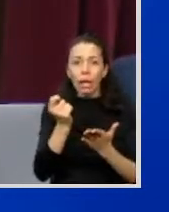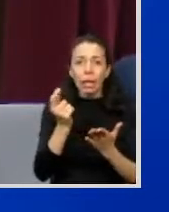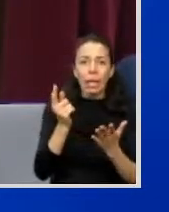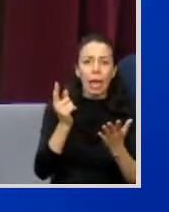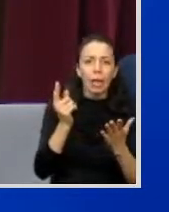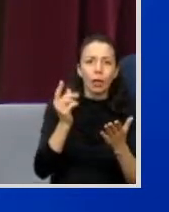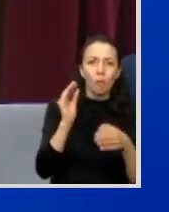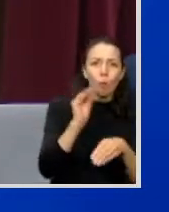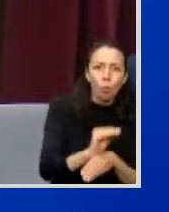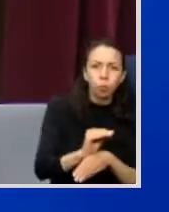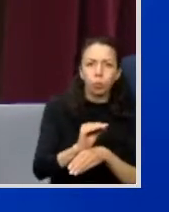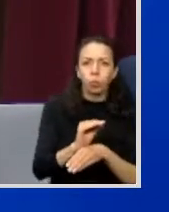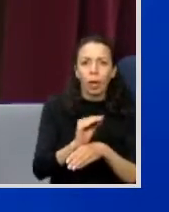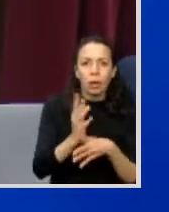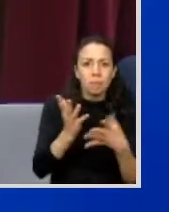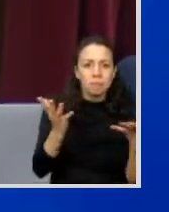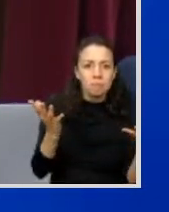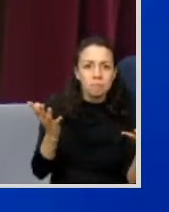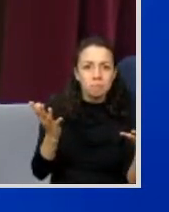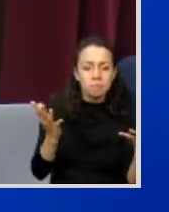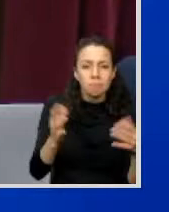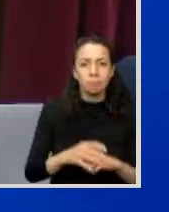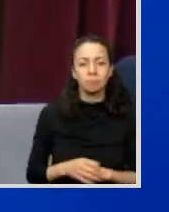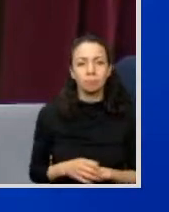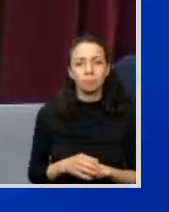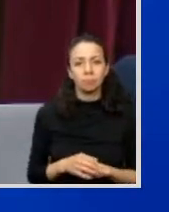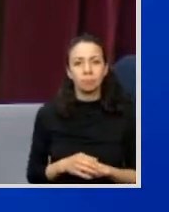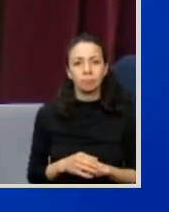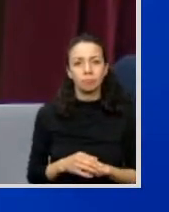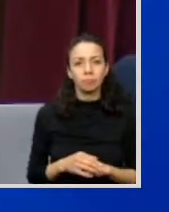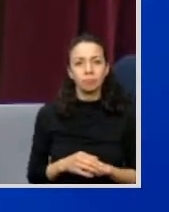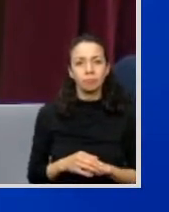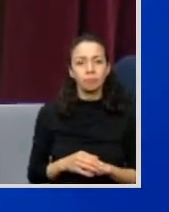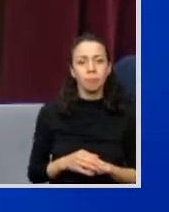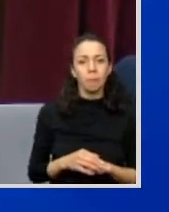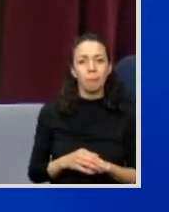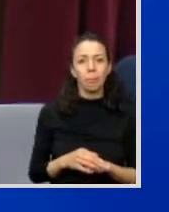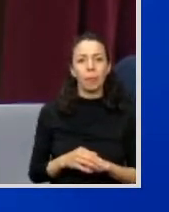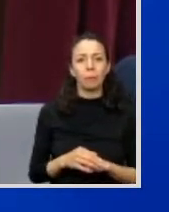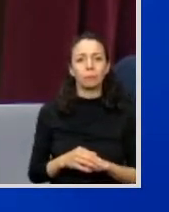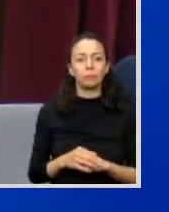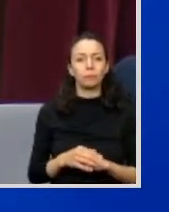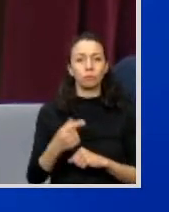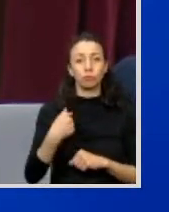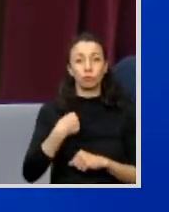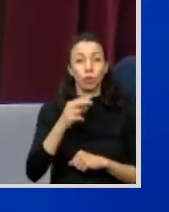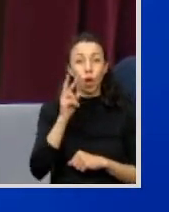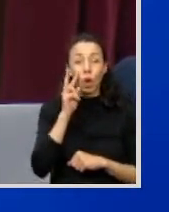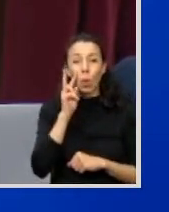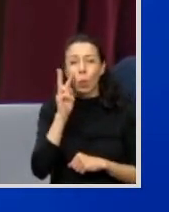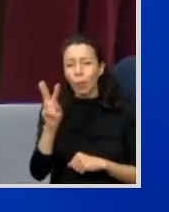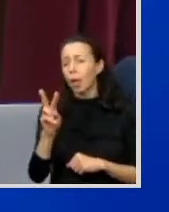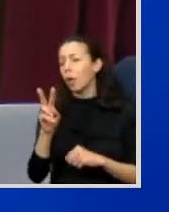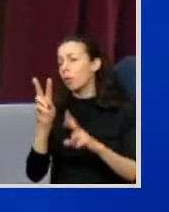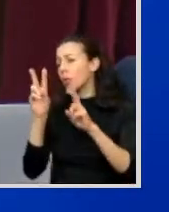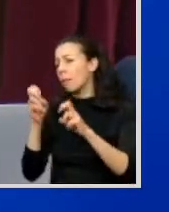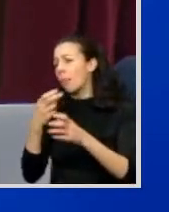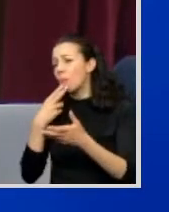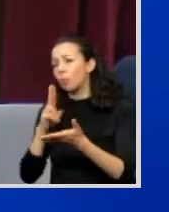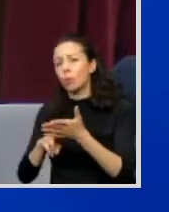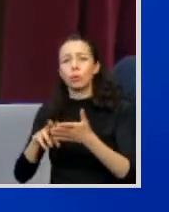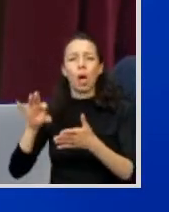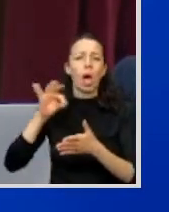porque sé de su compromiso federal, sé de su compromiso democrático, sé de su compromiso de pelear por la gente, y